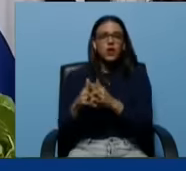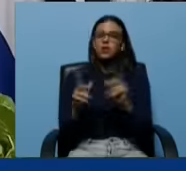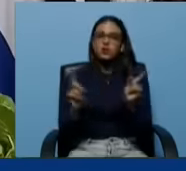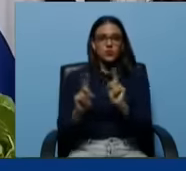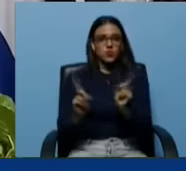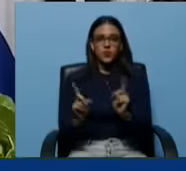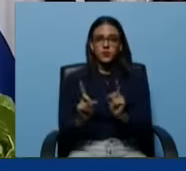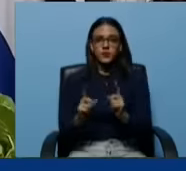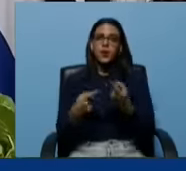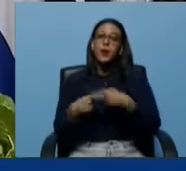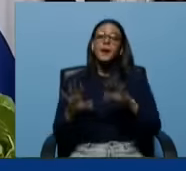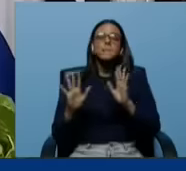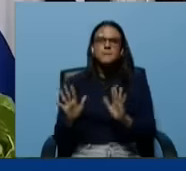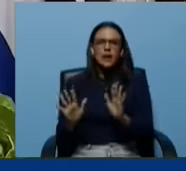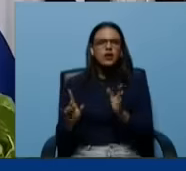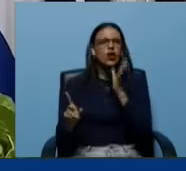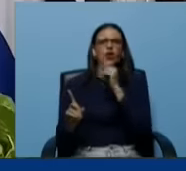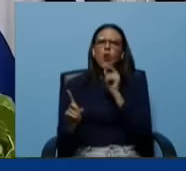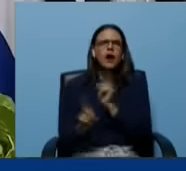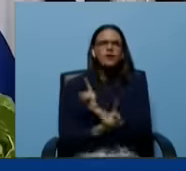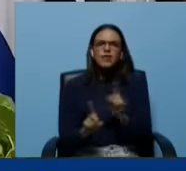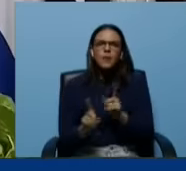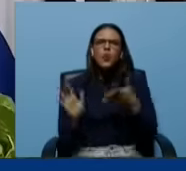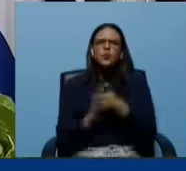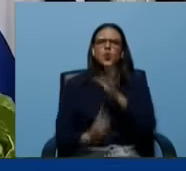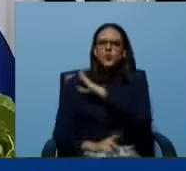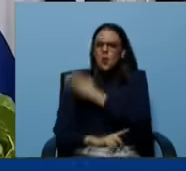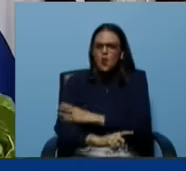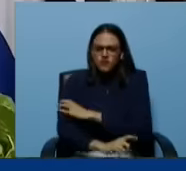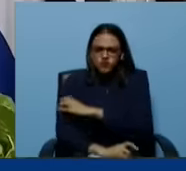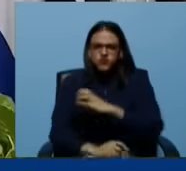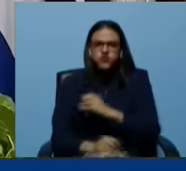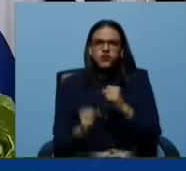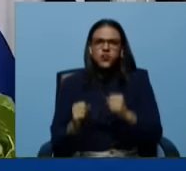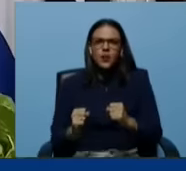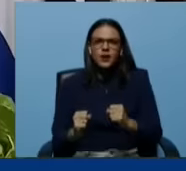pero no tenía, digamos, tampoco la fuerza